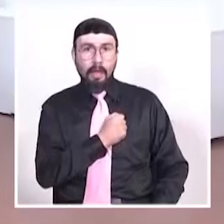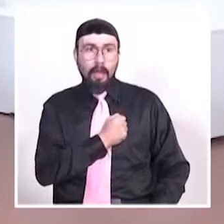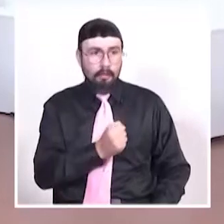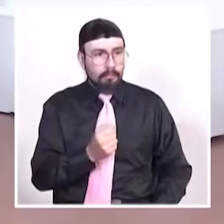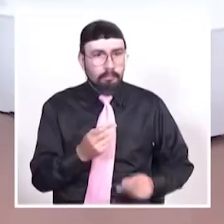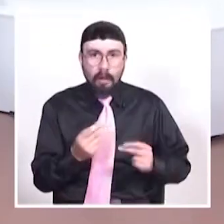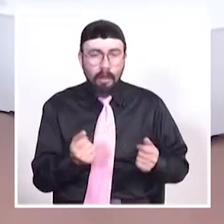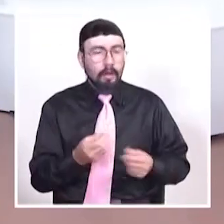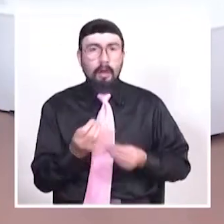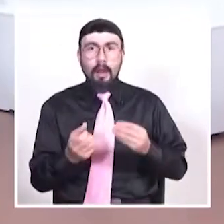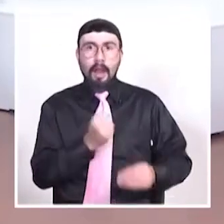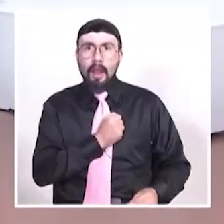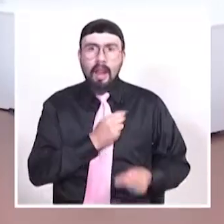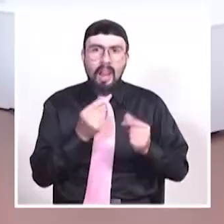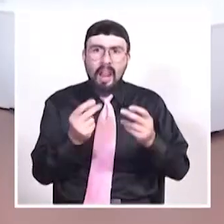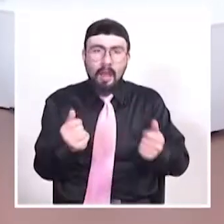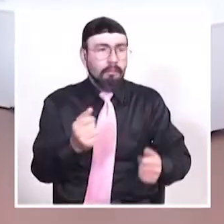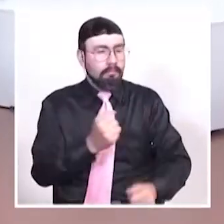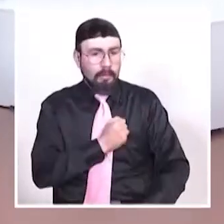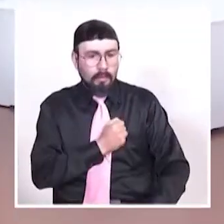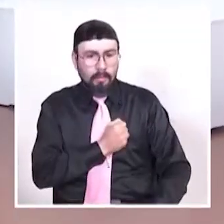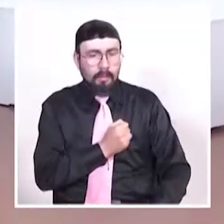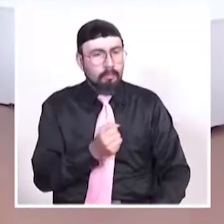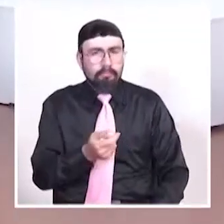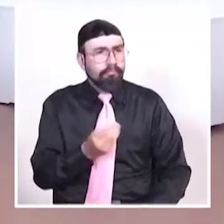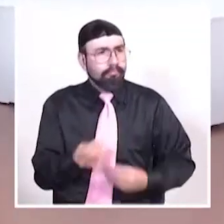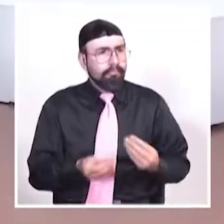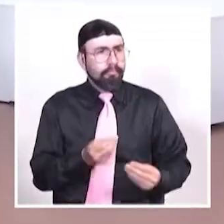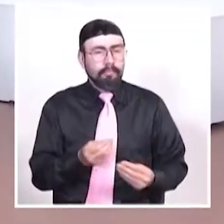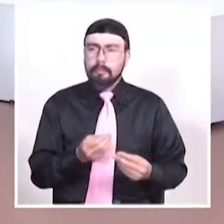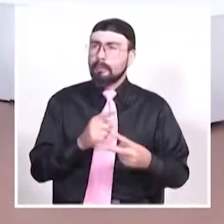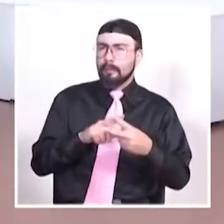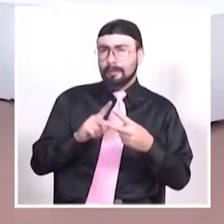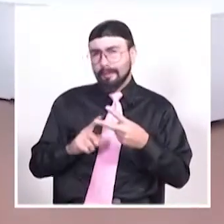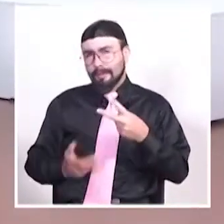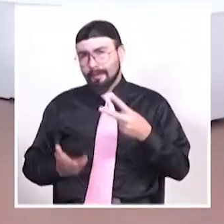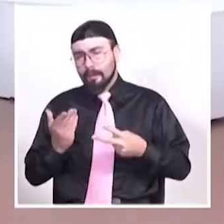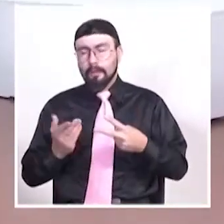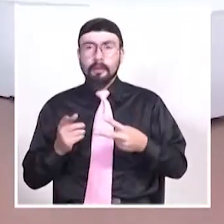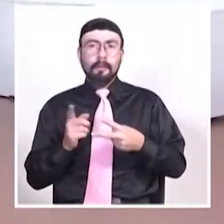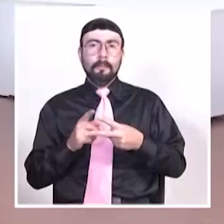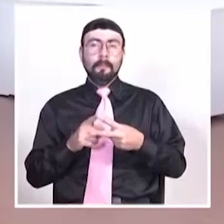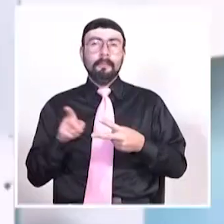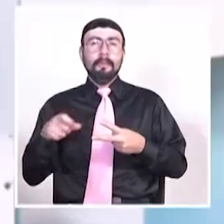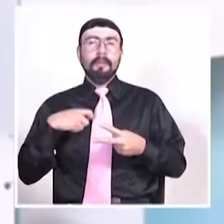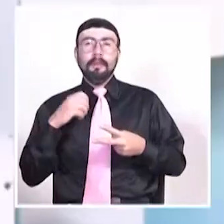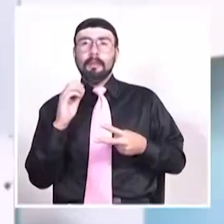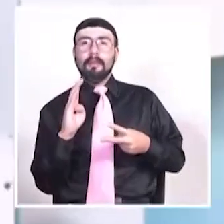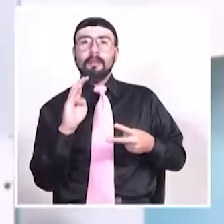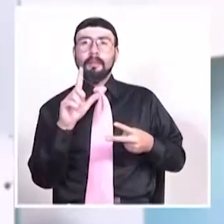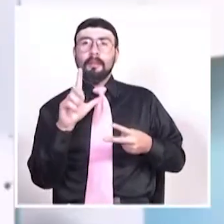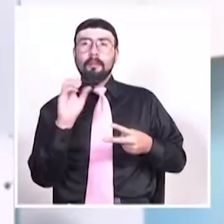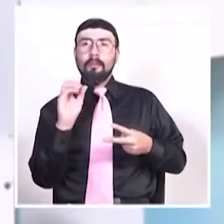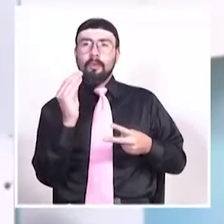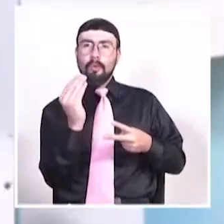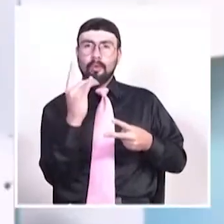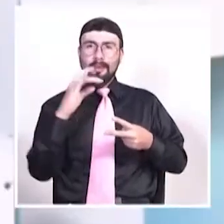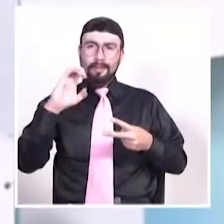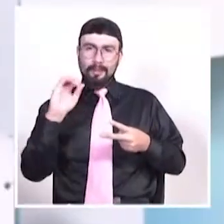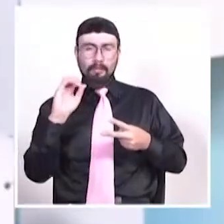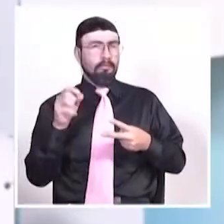Bueno, las arritmias cardíacas pueden ser de varios tipos. Entre otras tenemos, por ejemplo, los bloqueos. Un